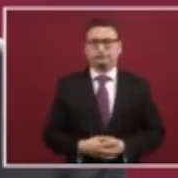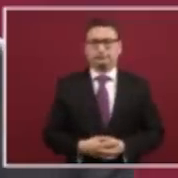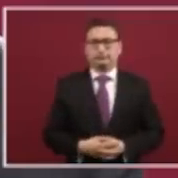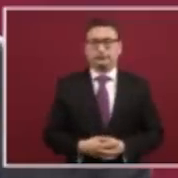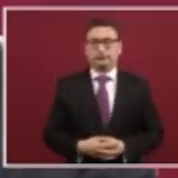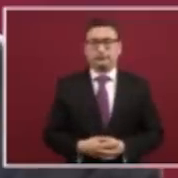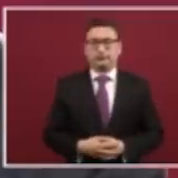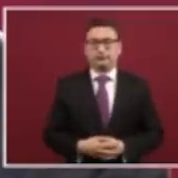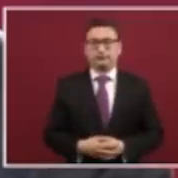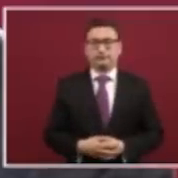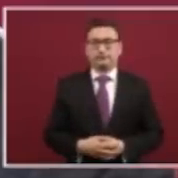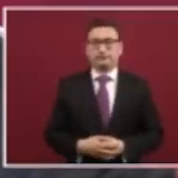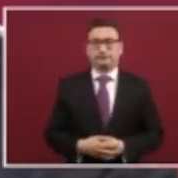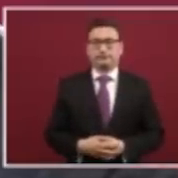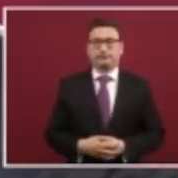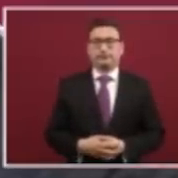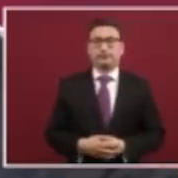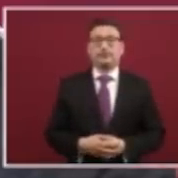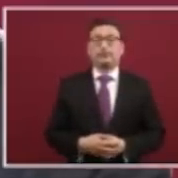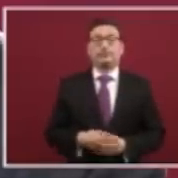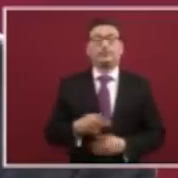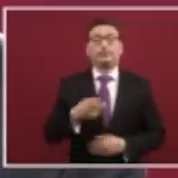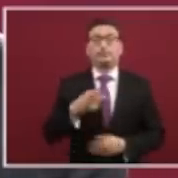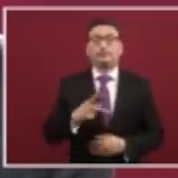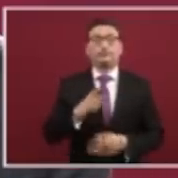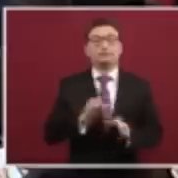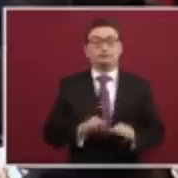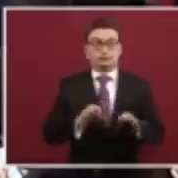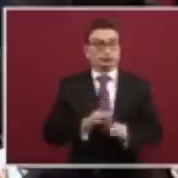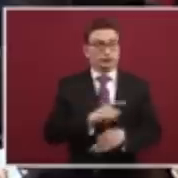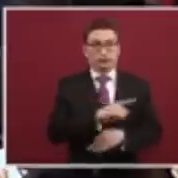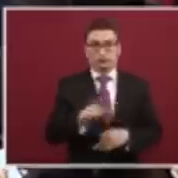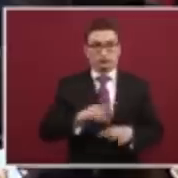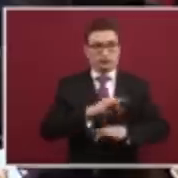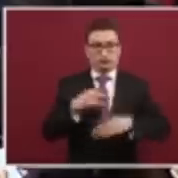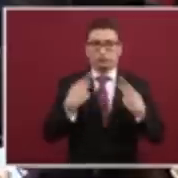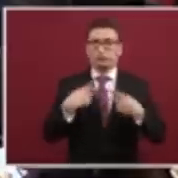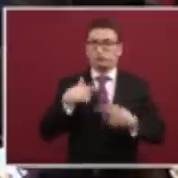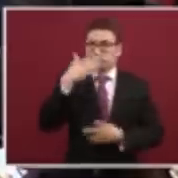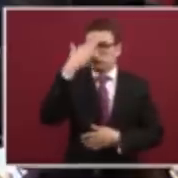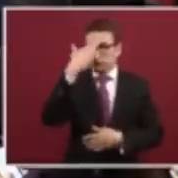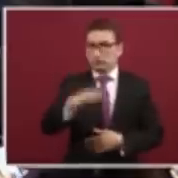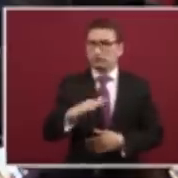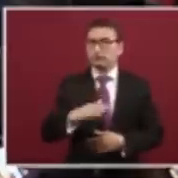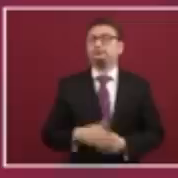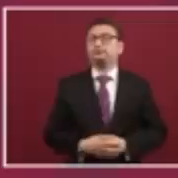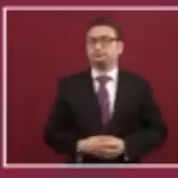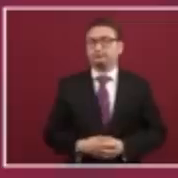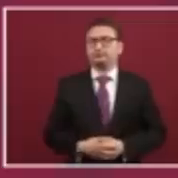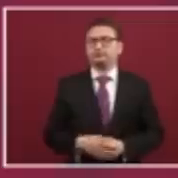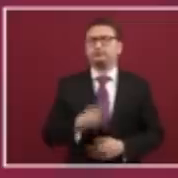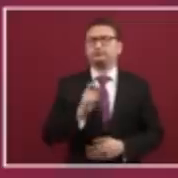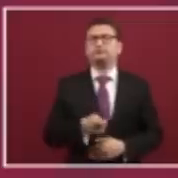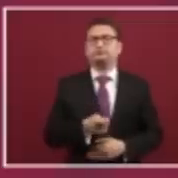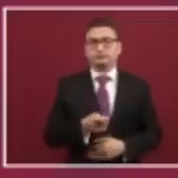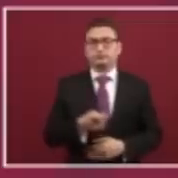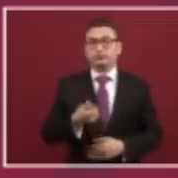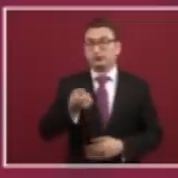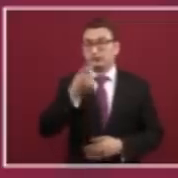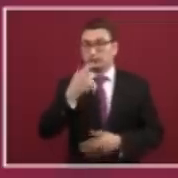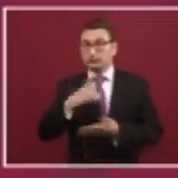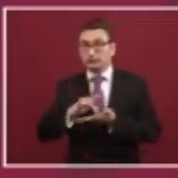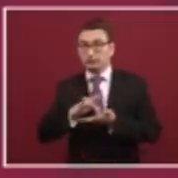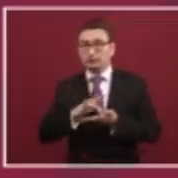Lo que sí es importante que la gente sepa es que los medicamentos